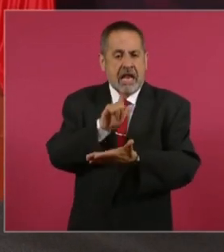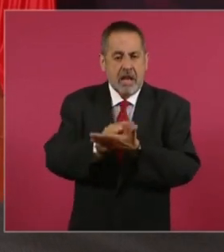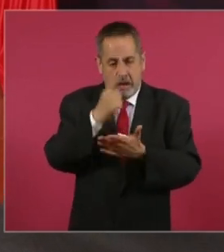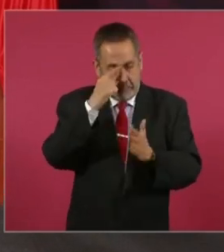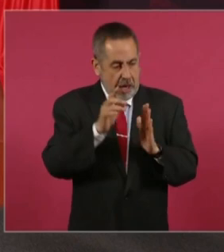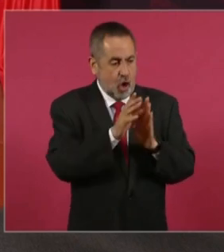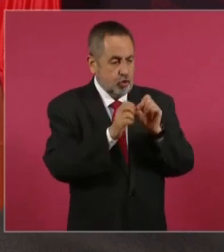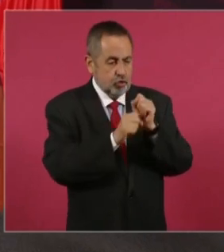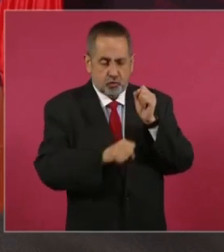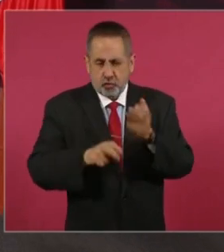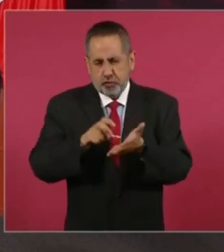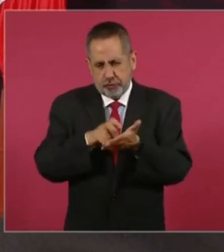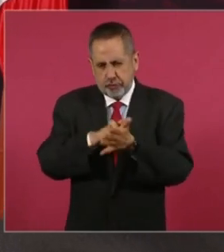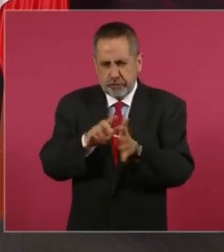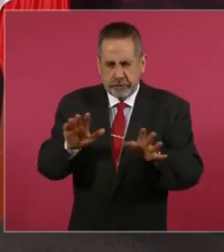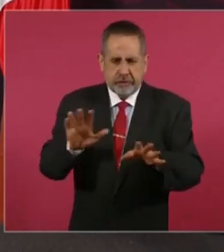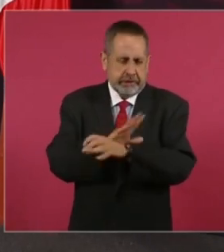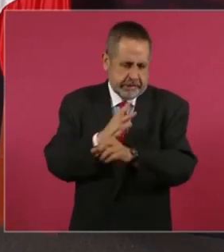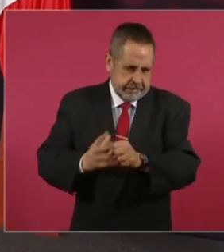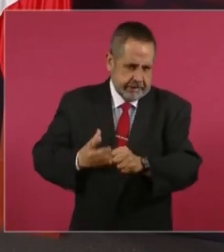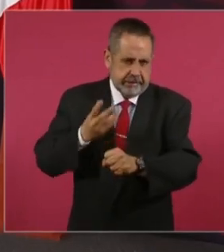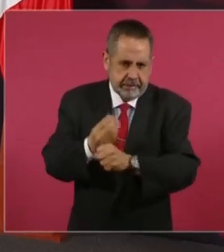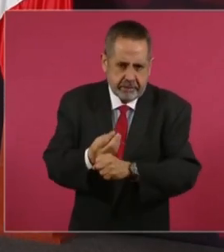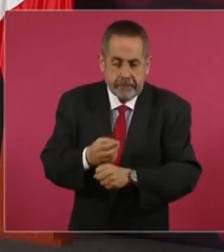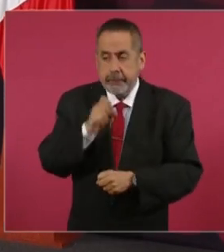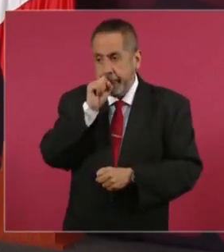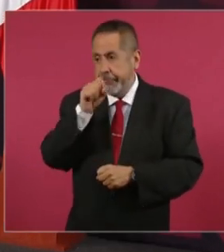Constitución y, como acordamos,